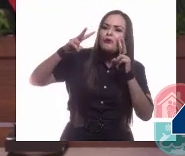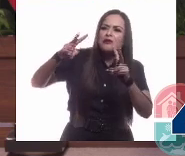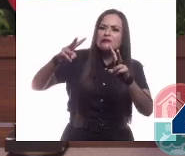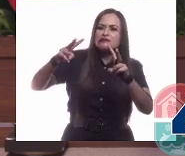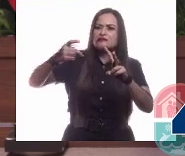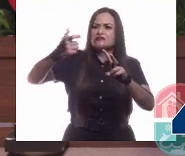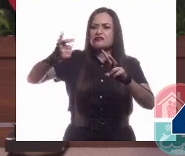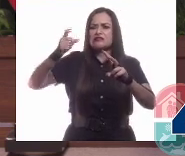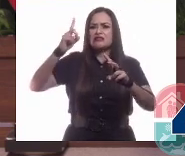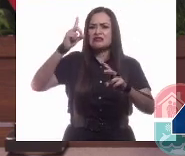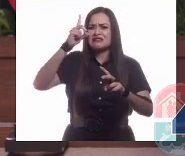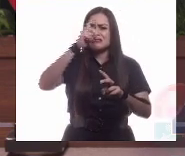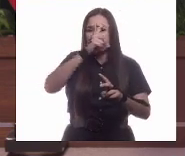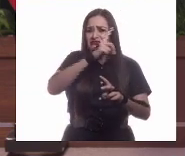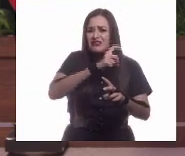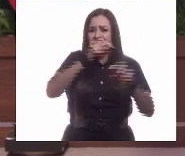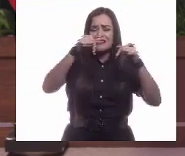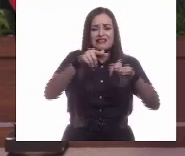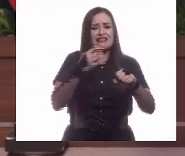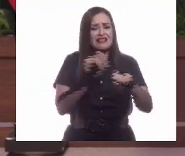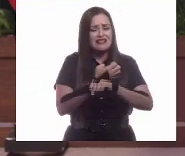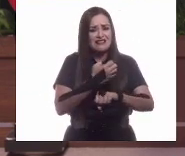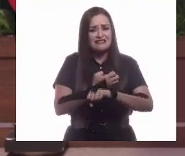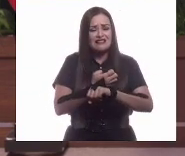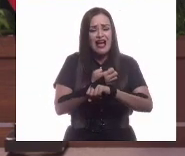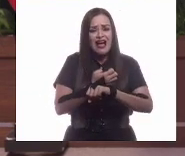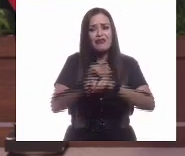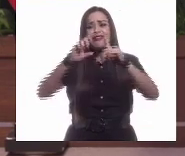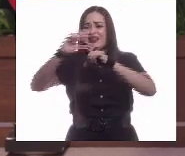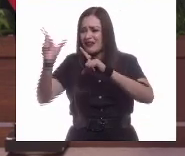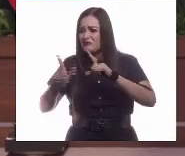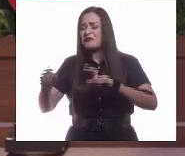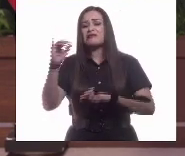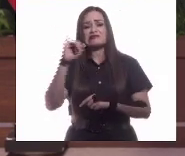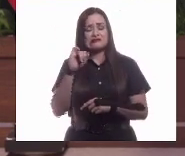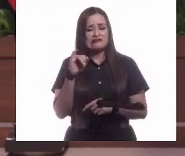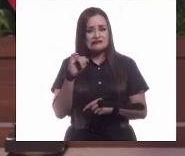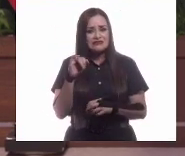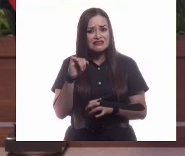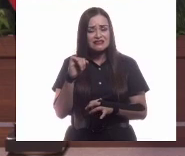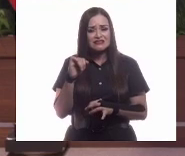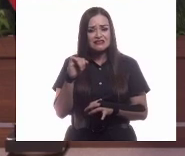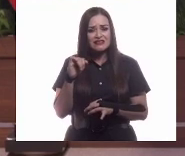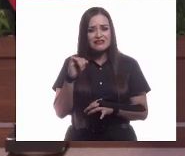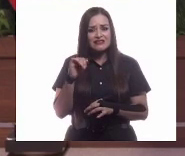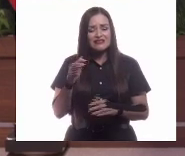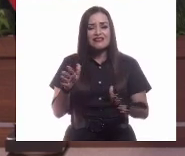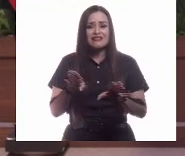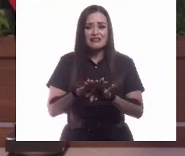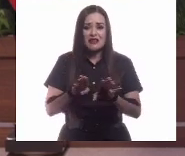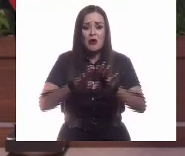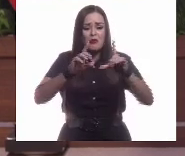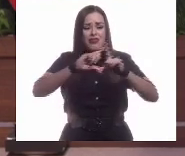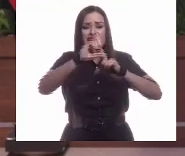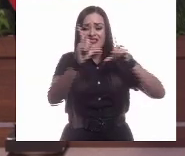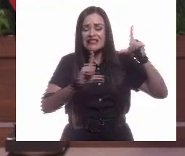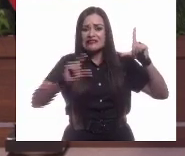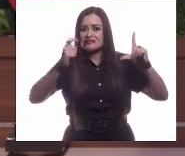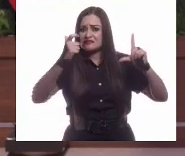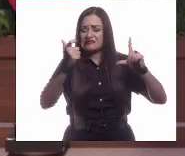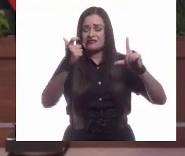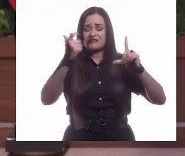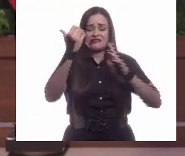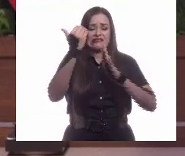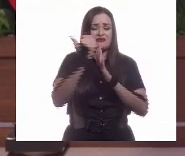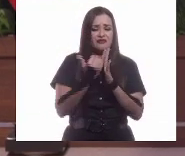complejo adentro y afuera. Hemos comenzado a sentir los estragos del desplome de la economía nacional y